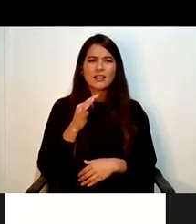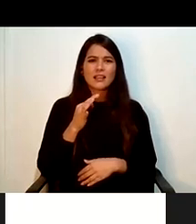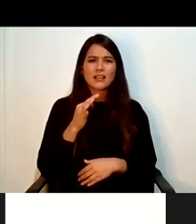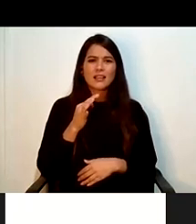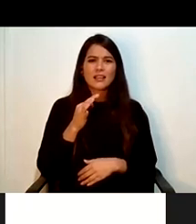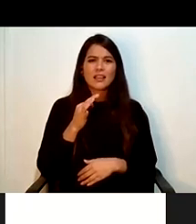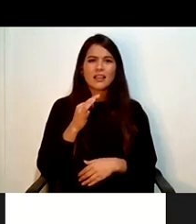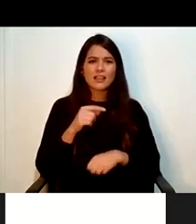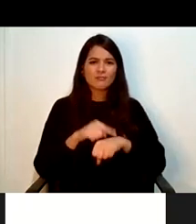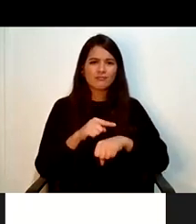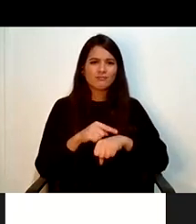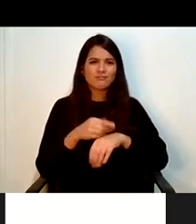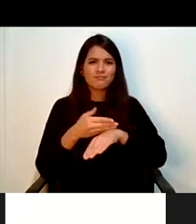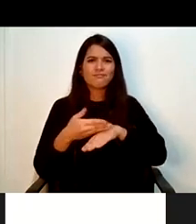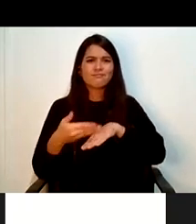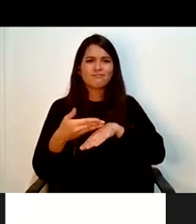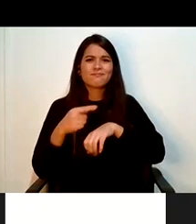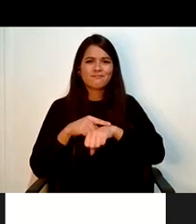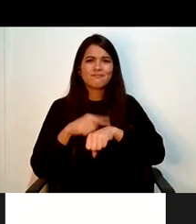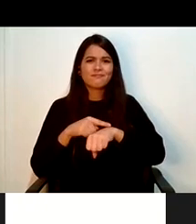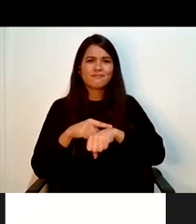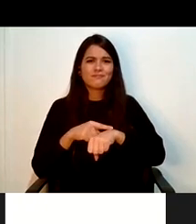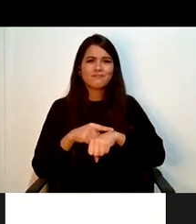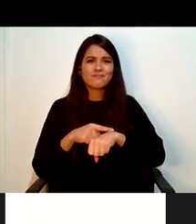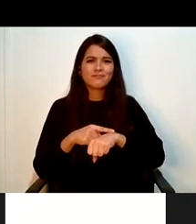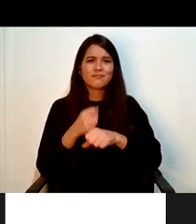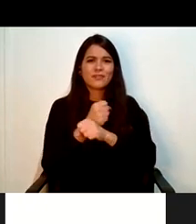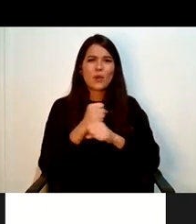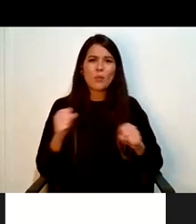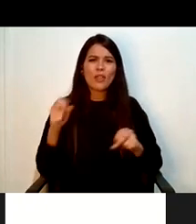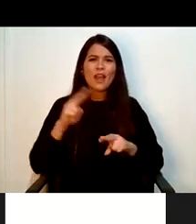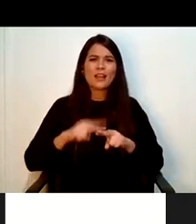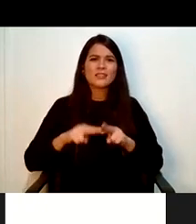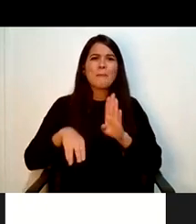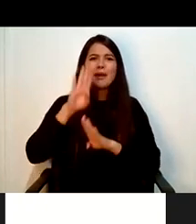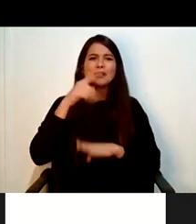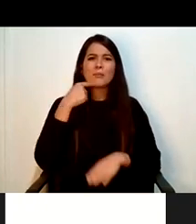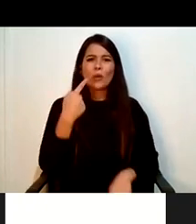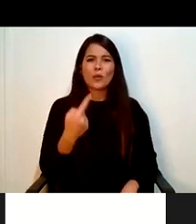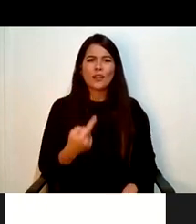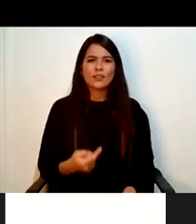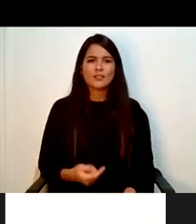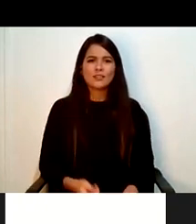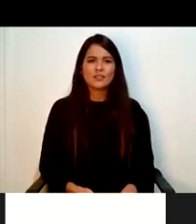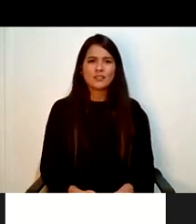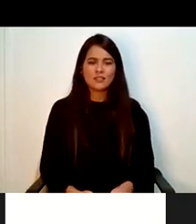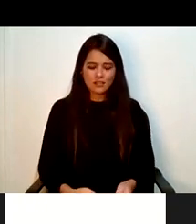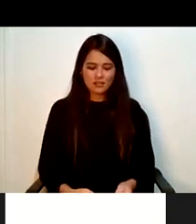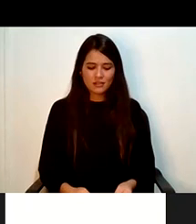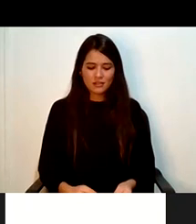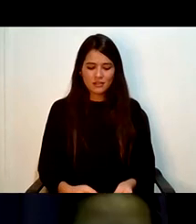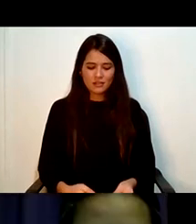que nos estamos pasando del tiempo y que no podríamos hacer más preguntas. Ya, no se preocupe.